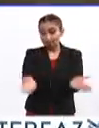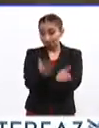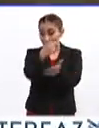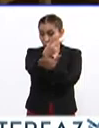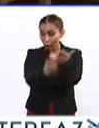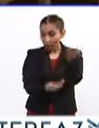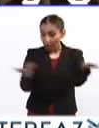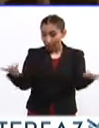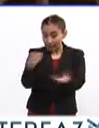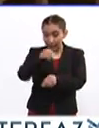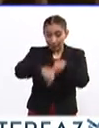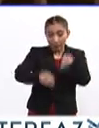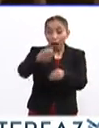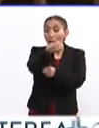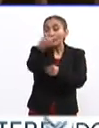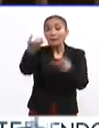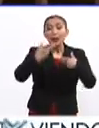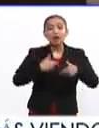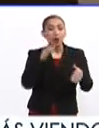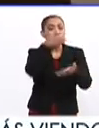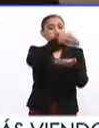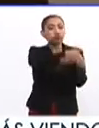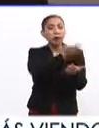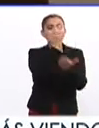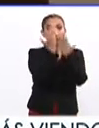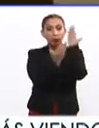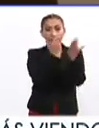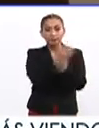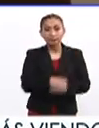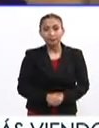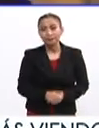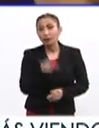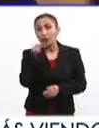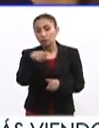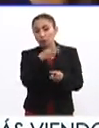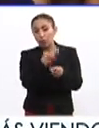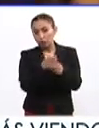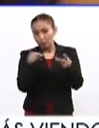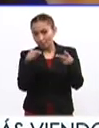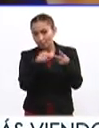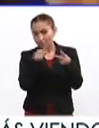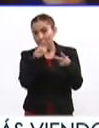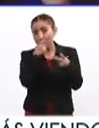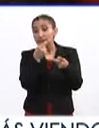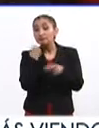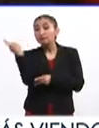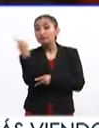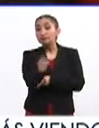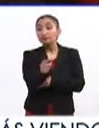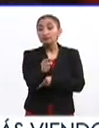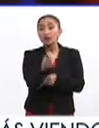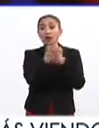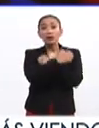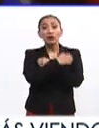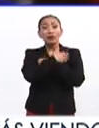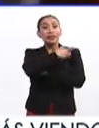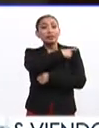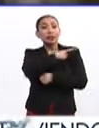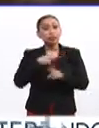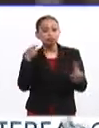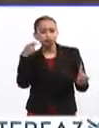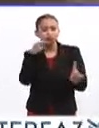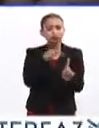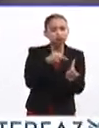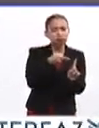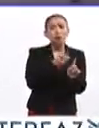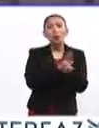desarrollar programas que permitan a cualquiera tener acceso a la educación. Y en su segundo punto, dicta que la educación tendrá